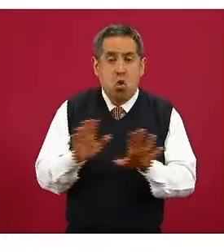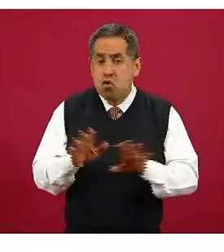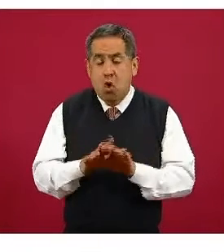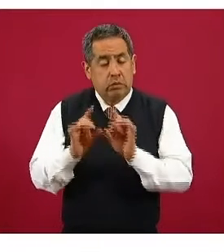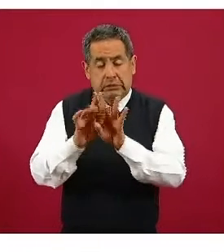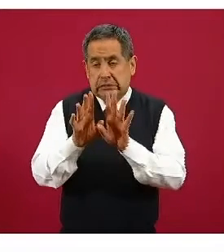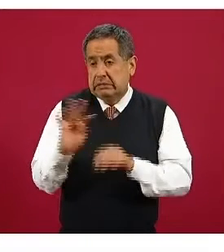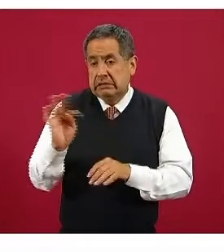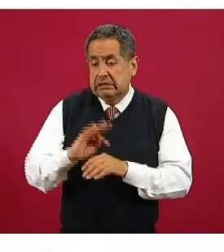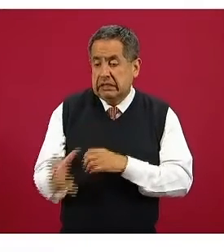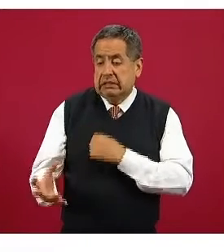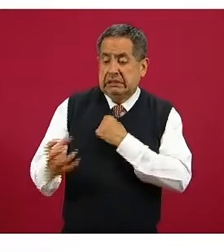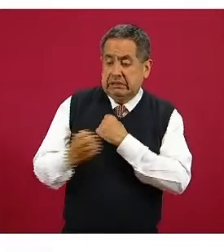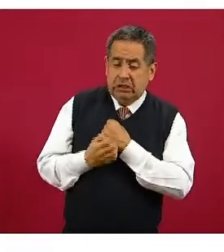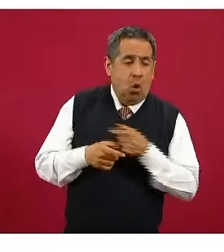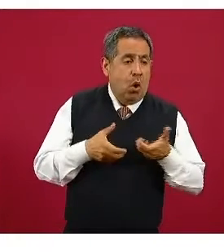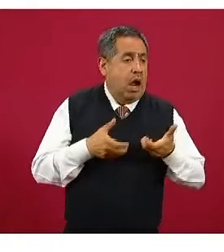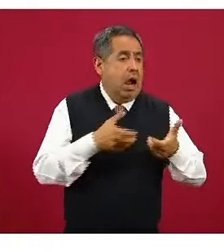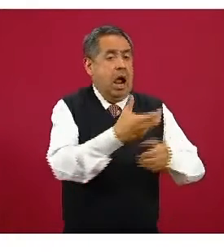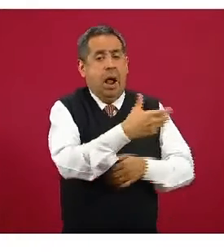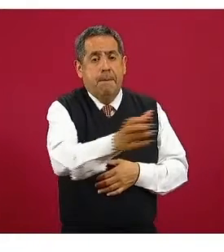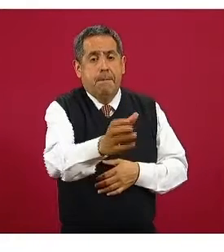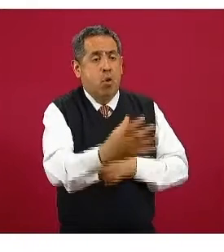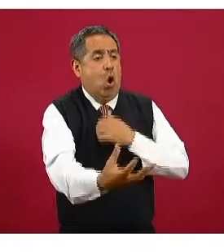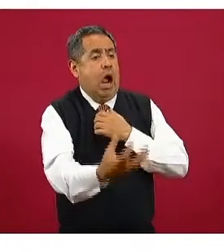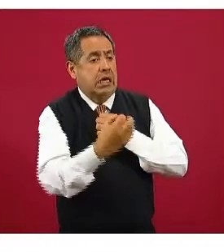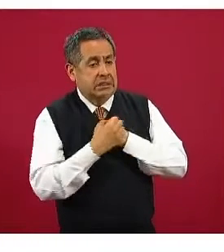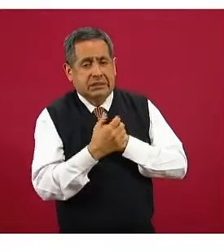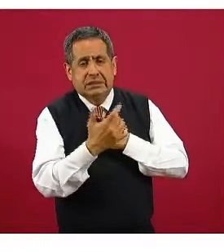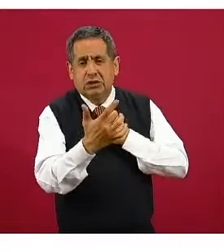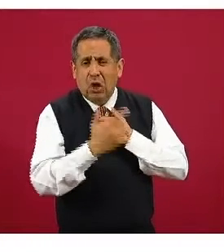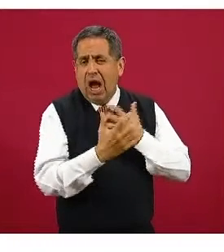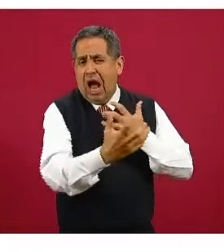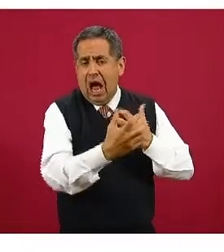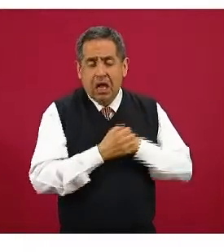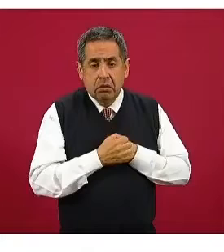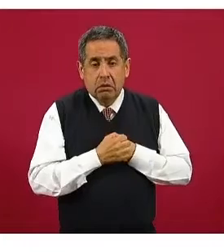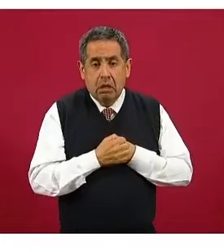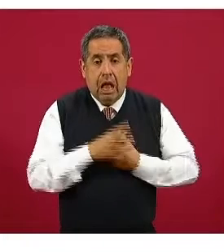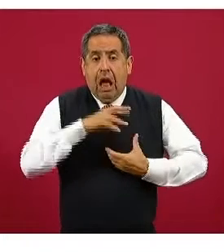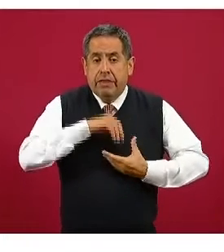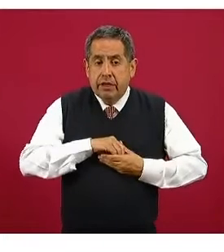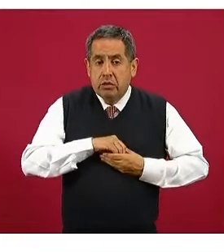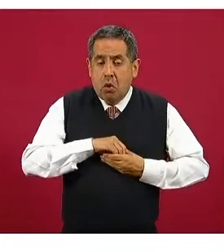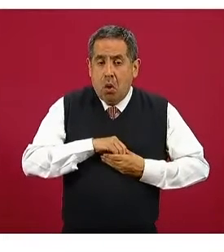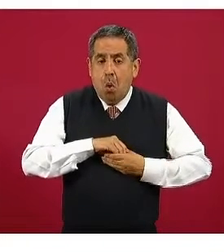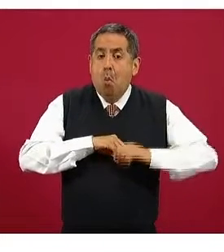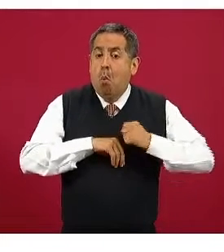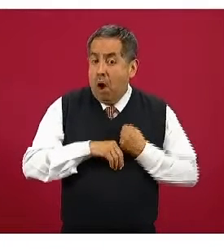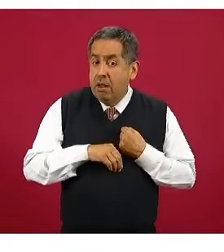agresión, especialmente de un animal salvaje, puede estar relacionado con un inicio de síntomas